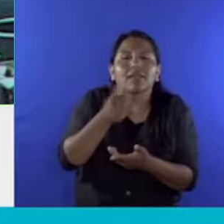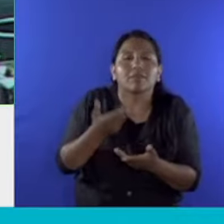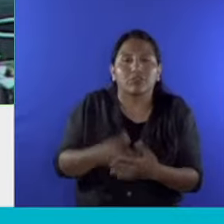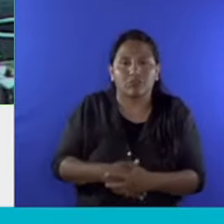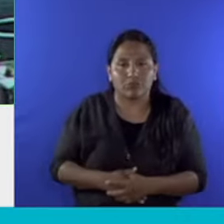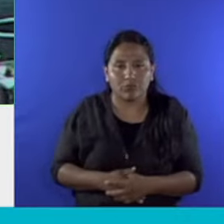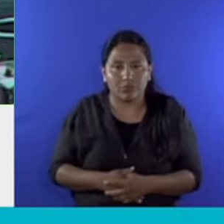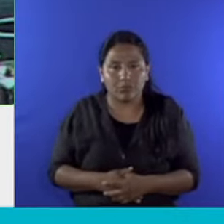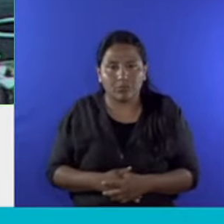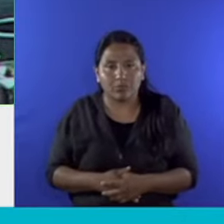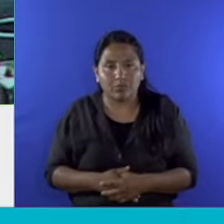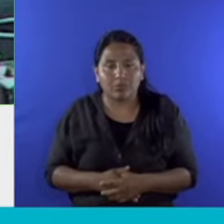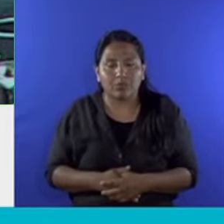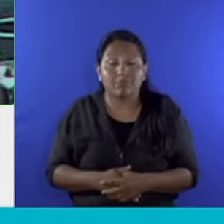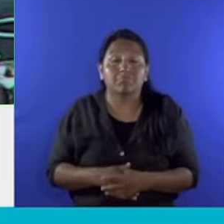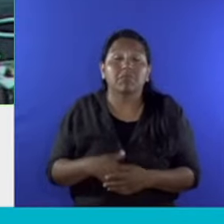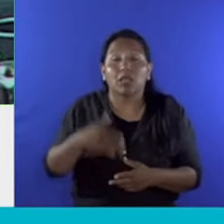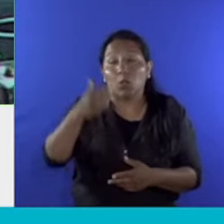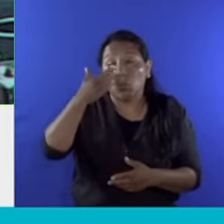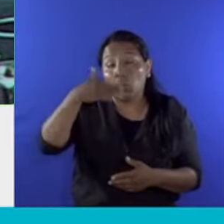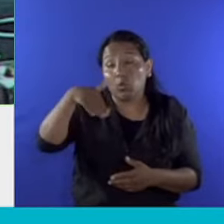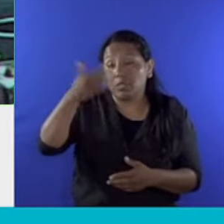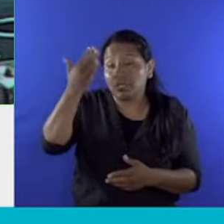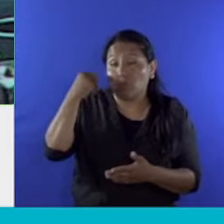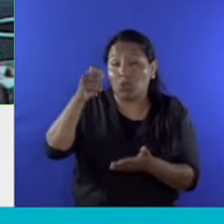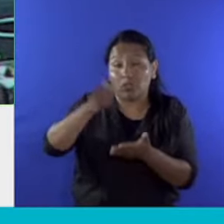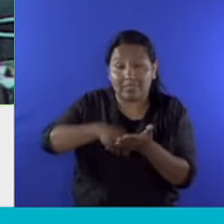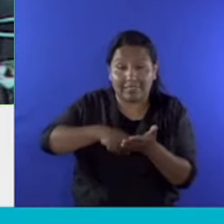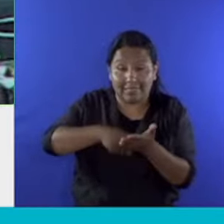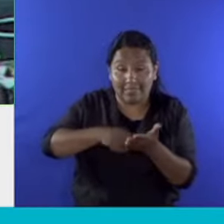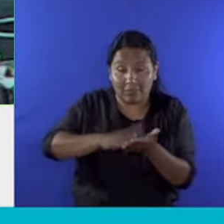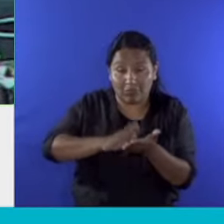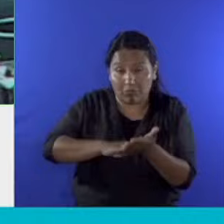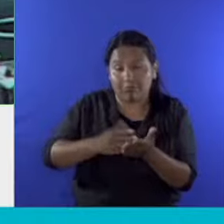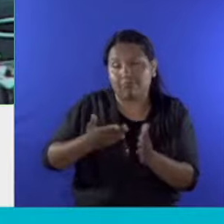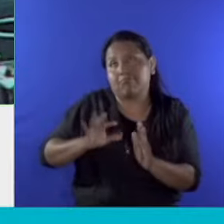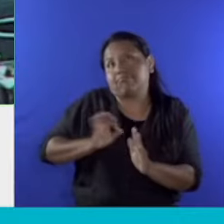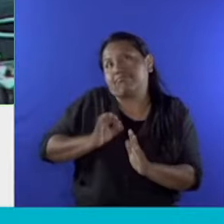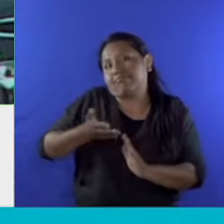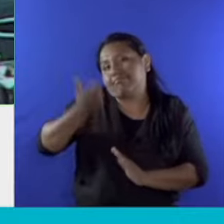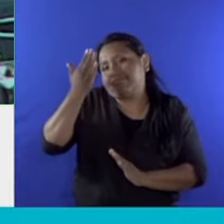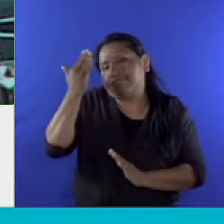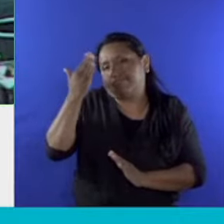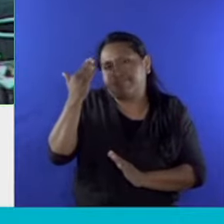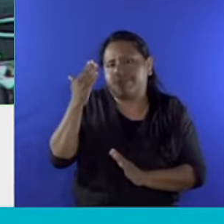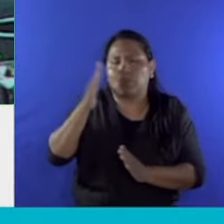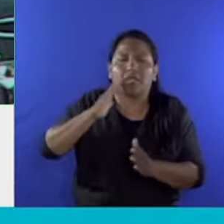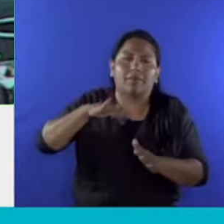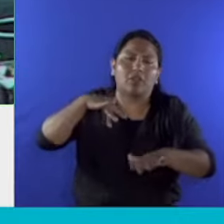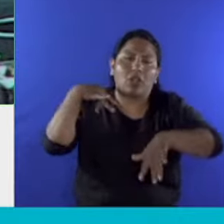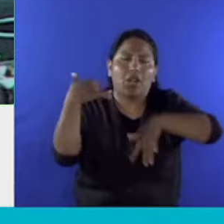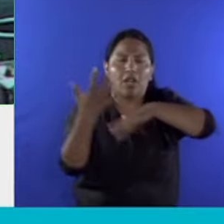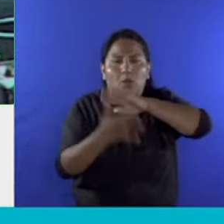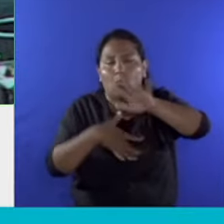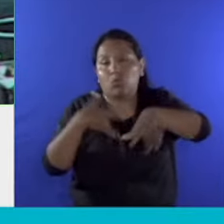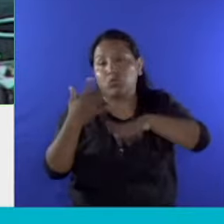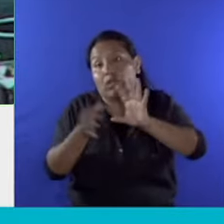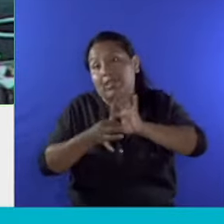bonaerenses? Bueno, según el último censo, que ya es historia antigua porque después vino la Revolución